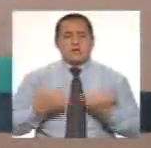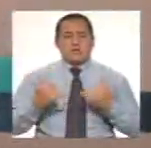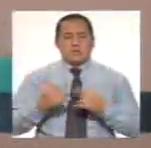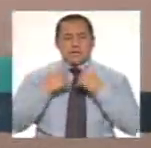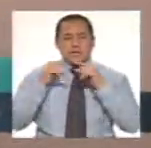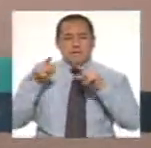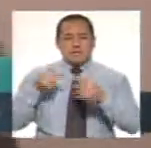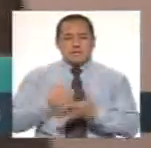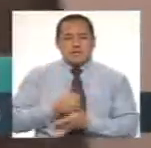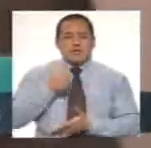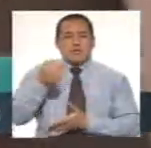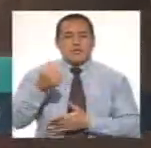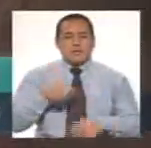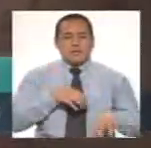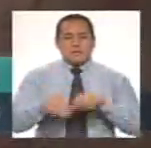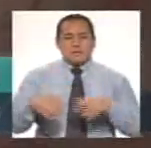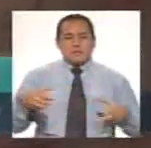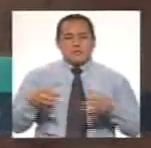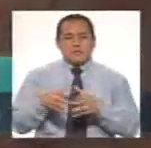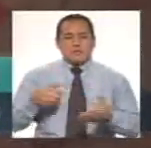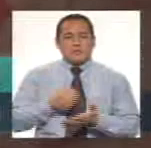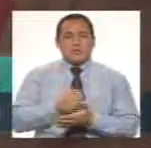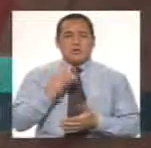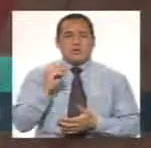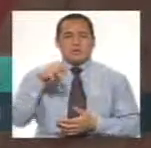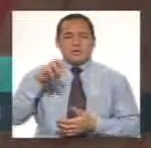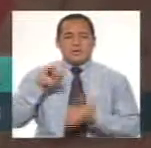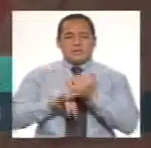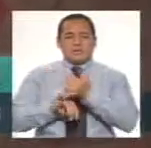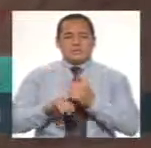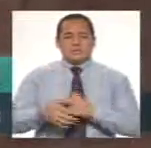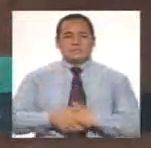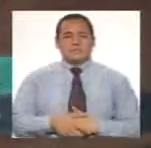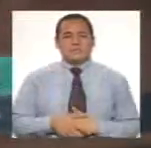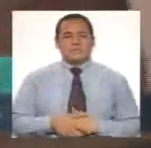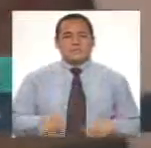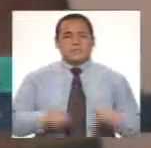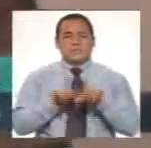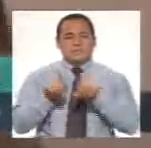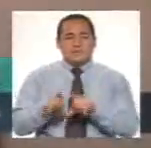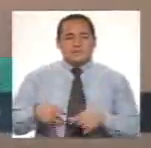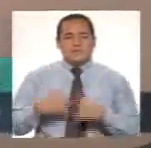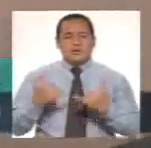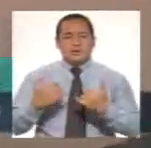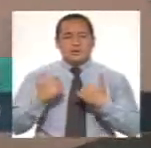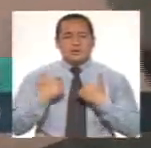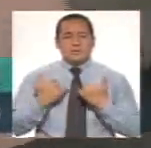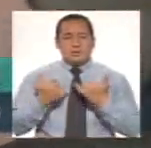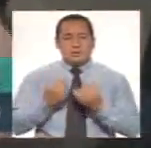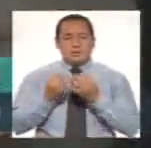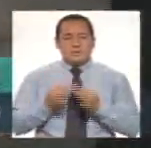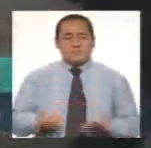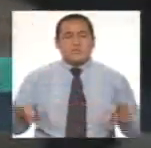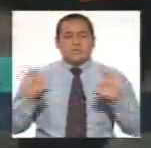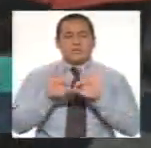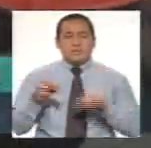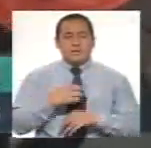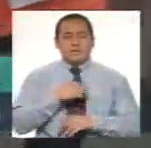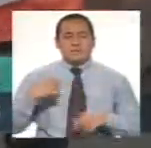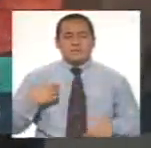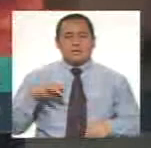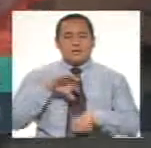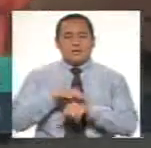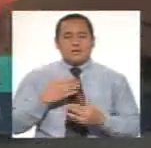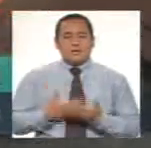esa ha sido la adquisición que ha hecho a través del fondo rotatorio de la OPS. Muchas gracias. Es la información entonces que tenemos. Es importante que el MINSA